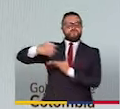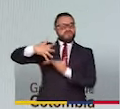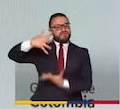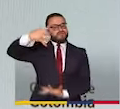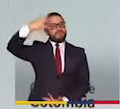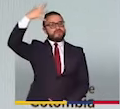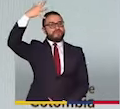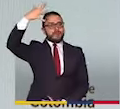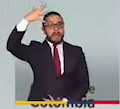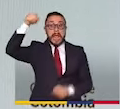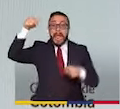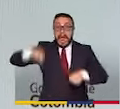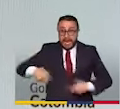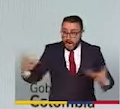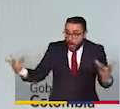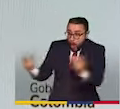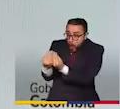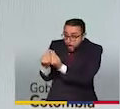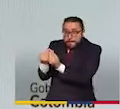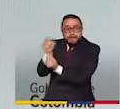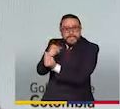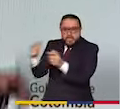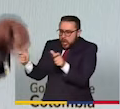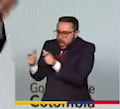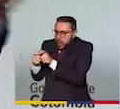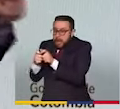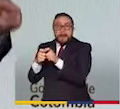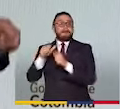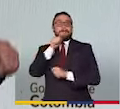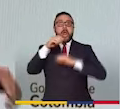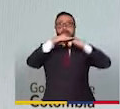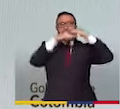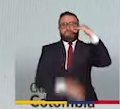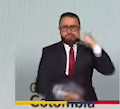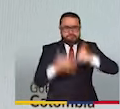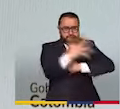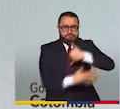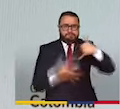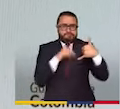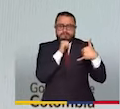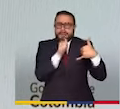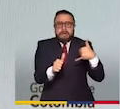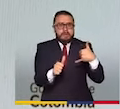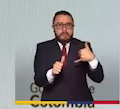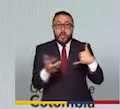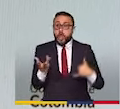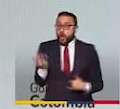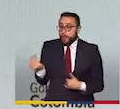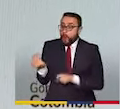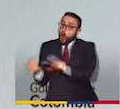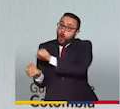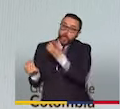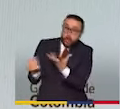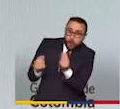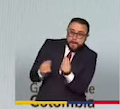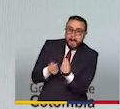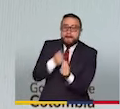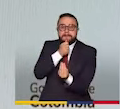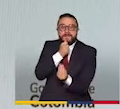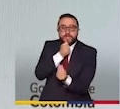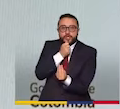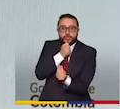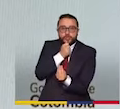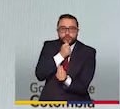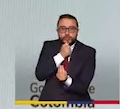más desigual socialmente del mundo, y un grupo de mafiosos. Porque la forma de acumulación de capital